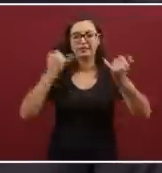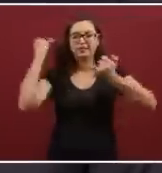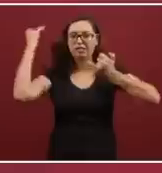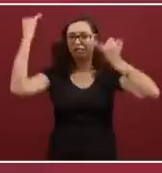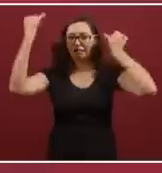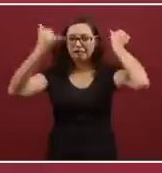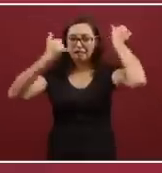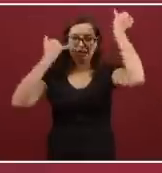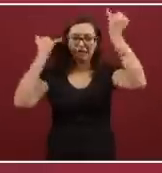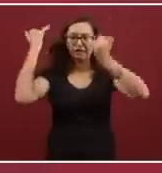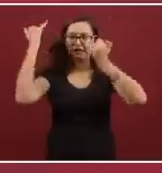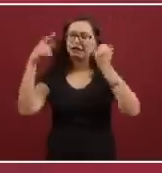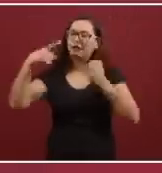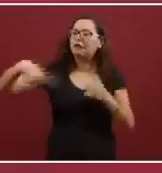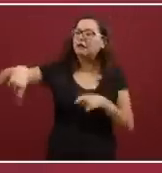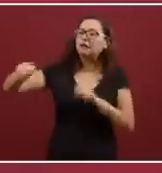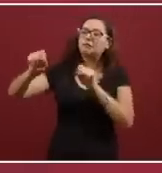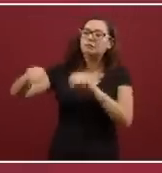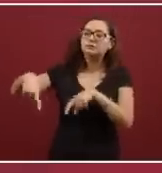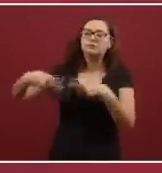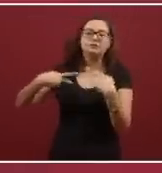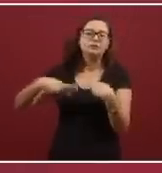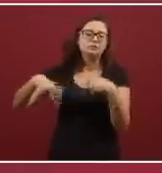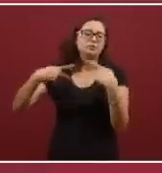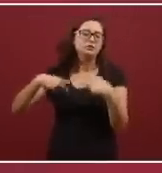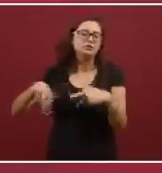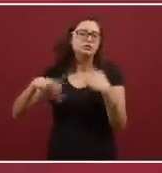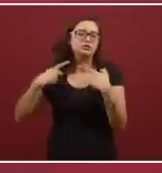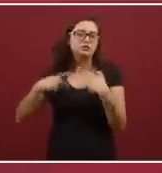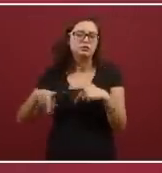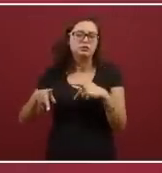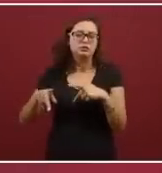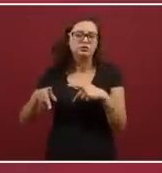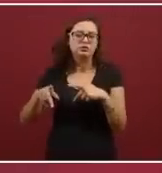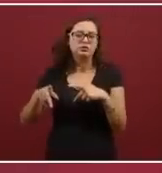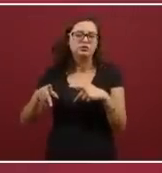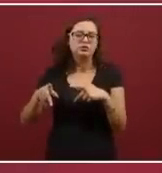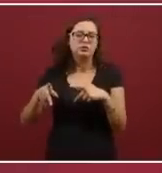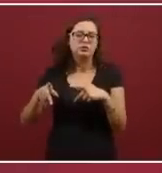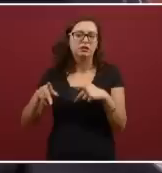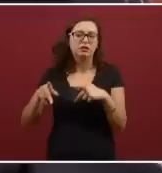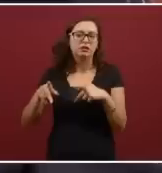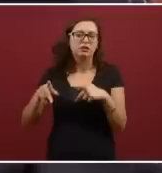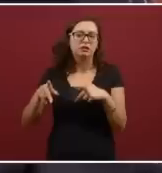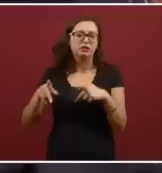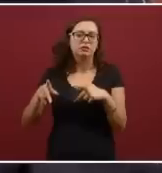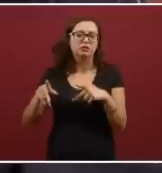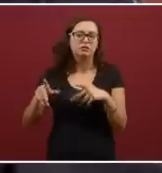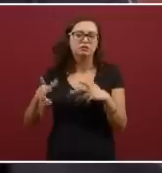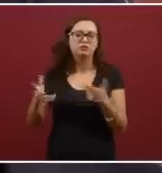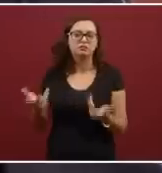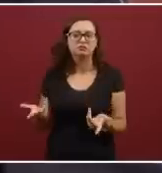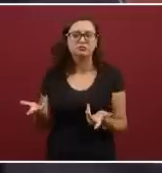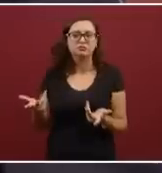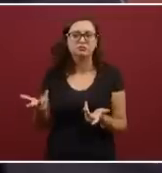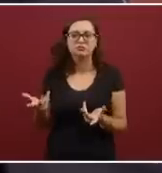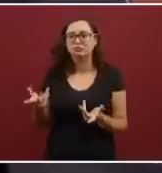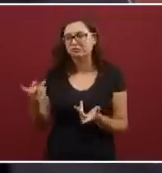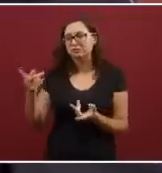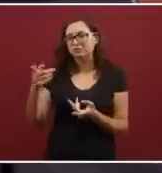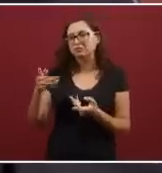personas vinculadas a los que no nos ven con buenos